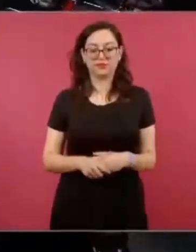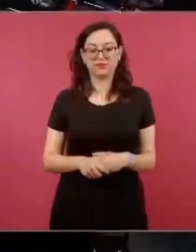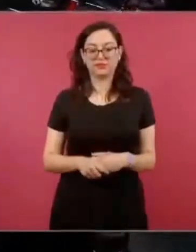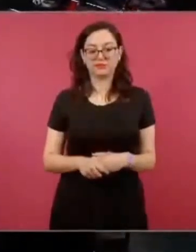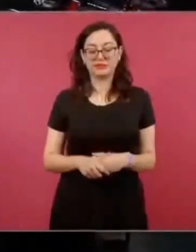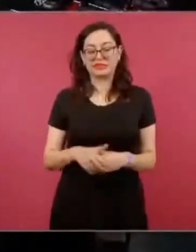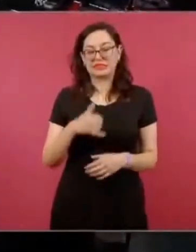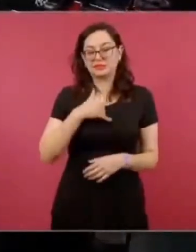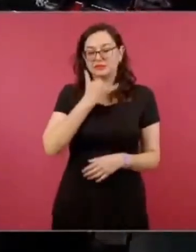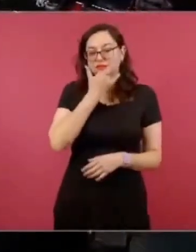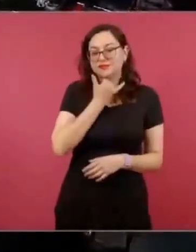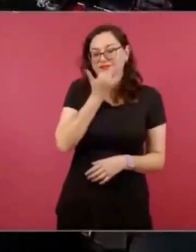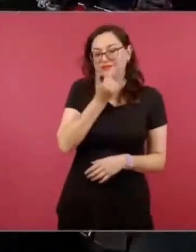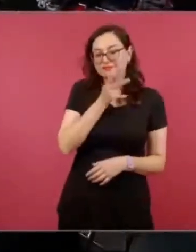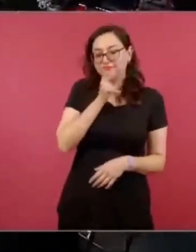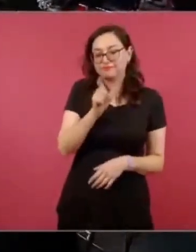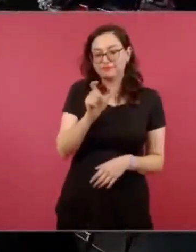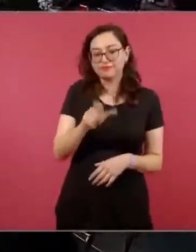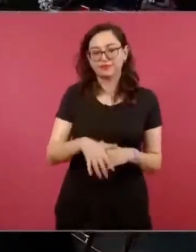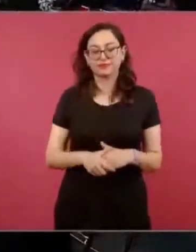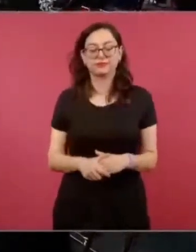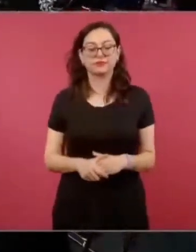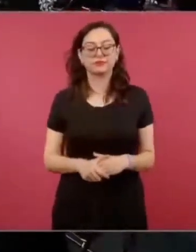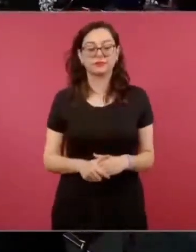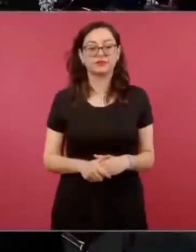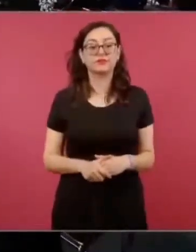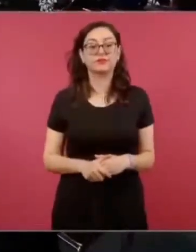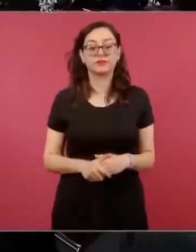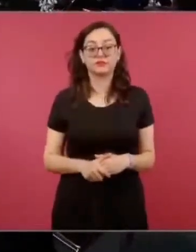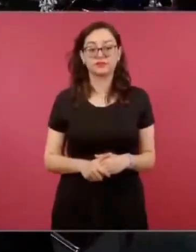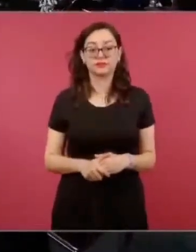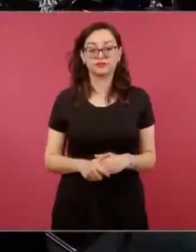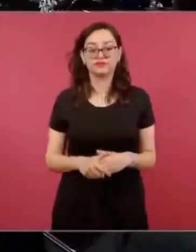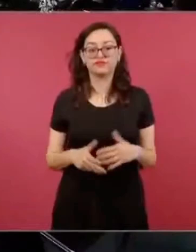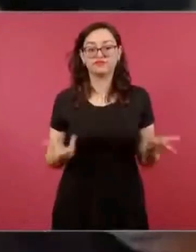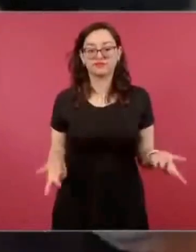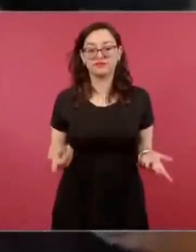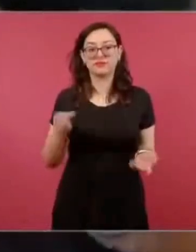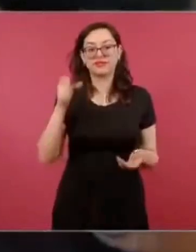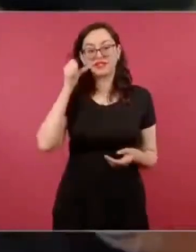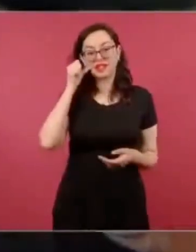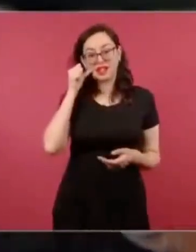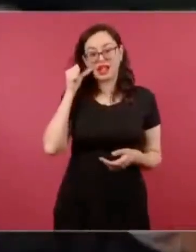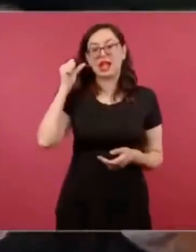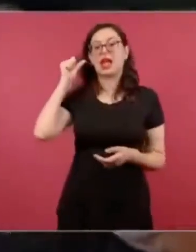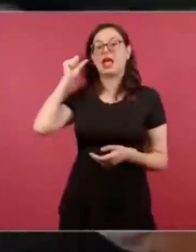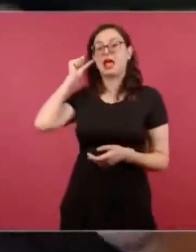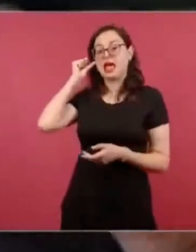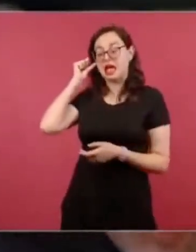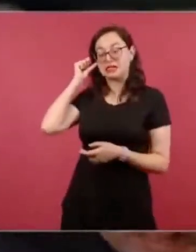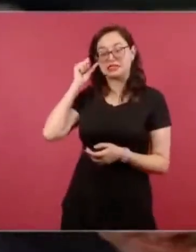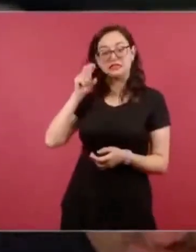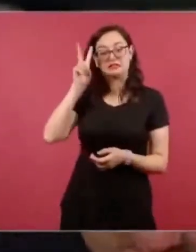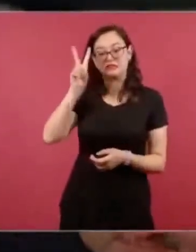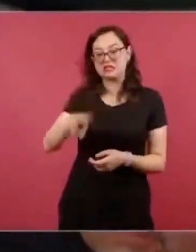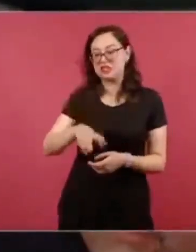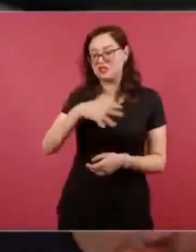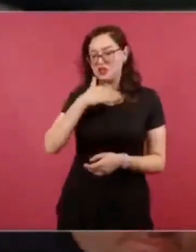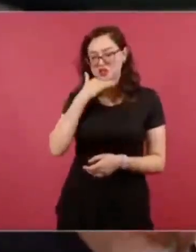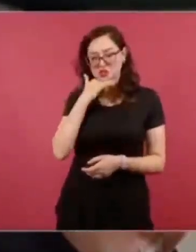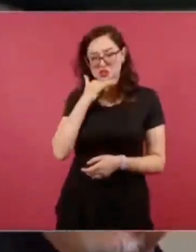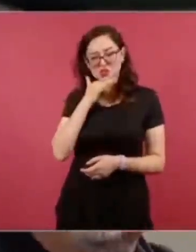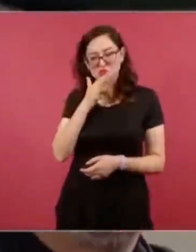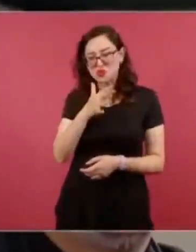Bueno, presidente, pues ayer precisamente se dio un mugrero, le iba a decir. Ayer causó